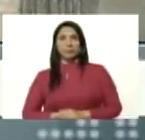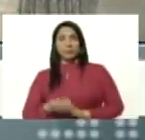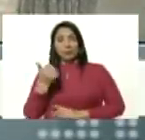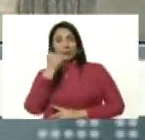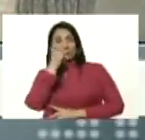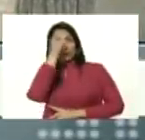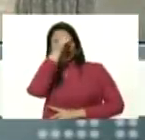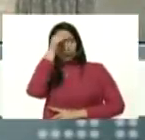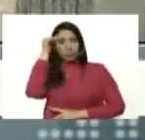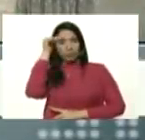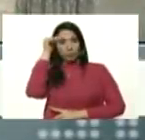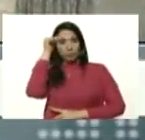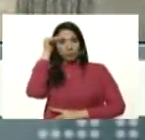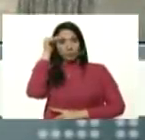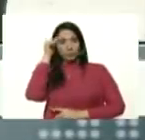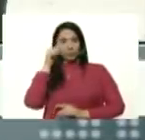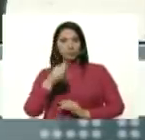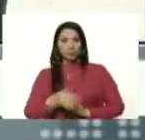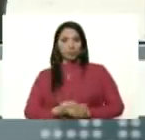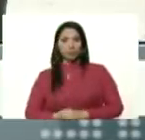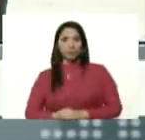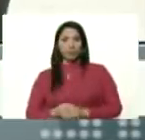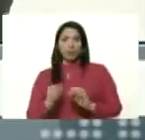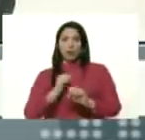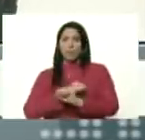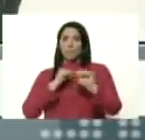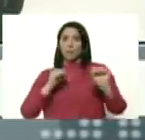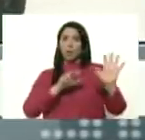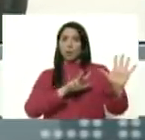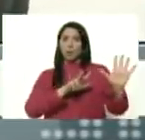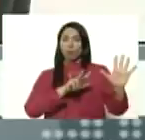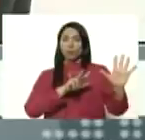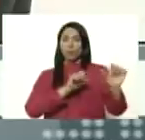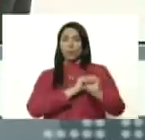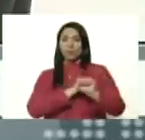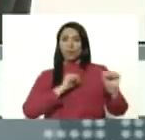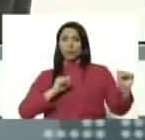Sábado y domingo, en la mañana, de 8 de la mañana